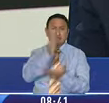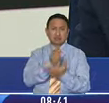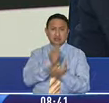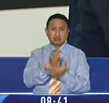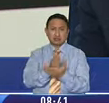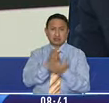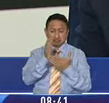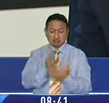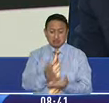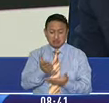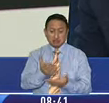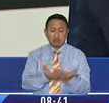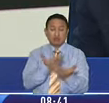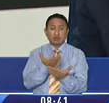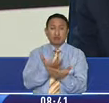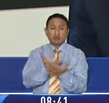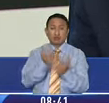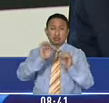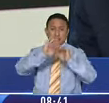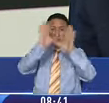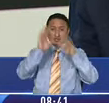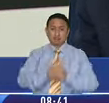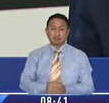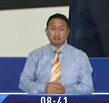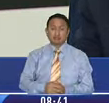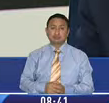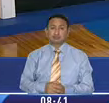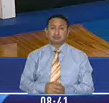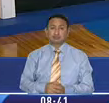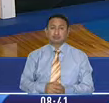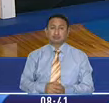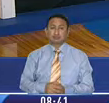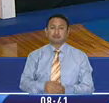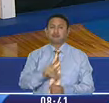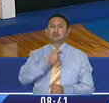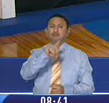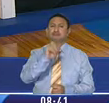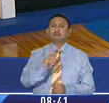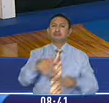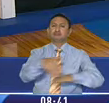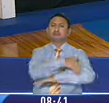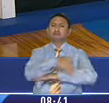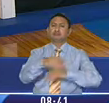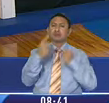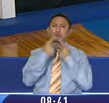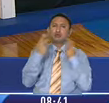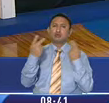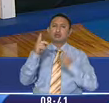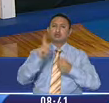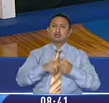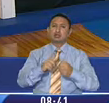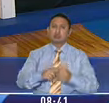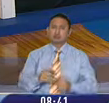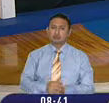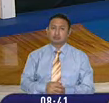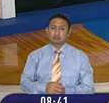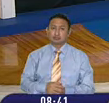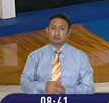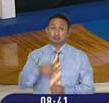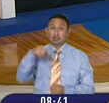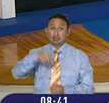que puede plantear una alternativa muy clara a los ciudadanos quiteños. ¿Qué hacer con los espacios públicos en Quito, que son